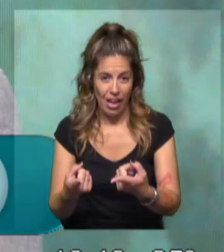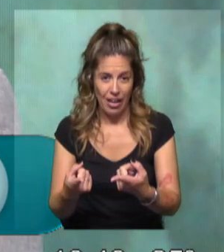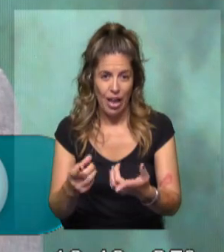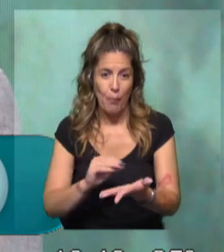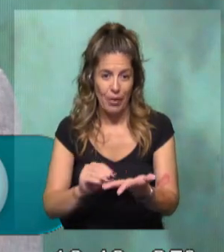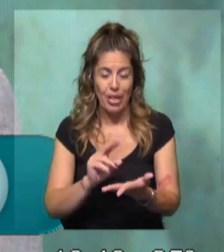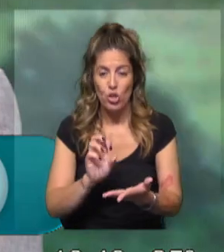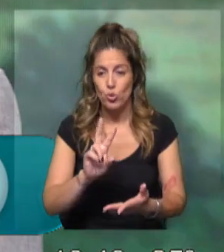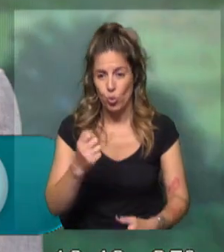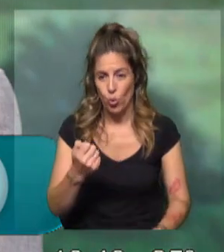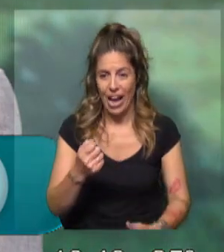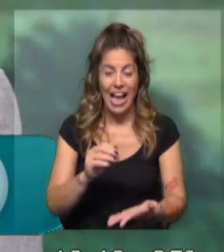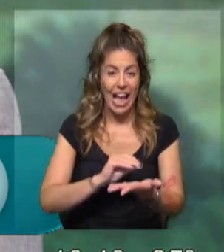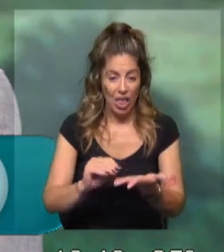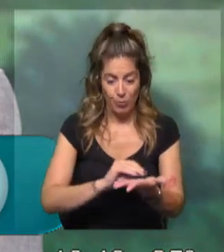SUA